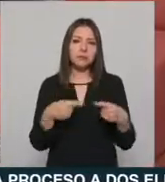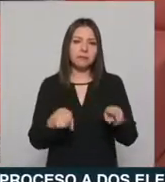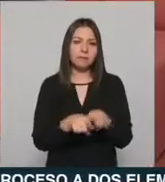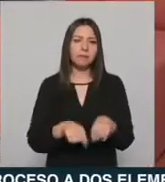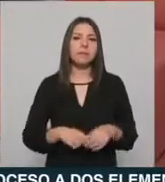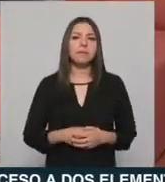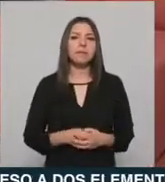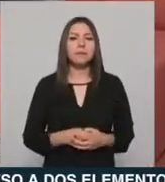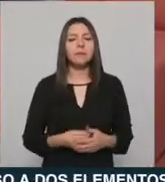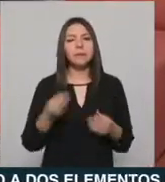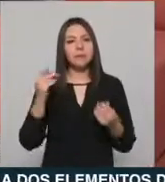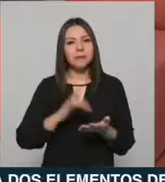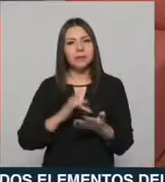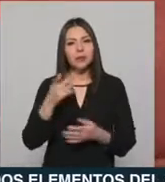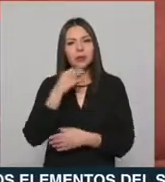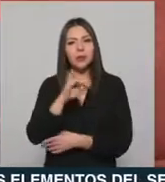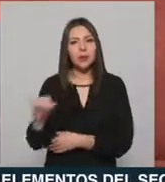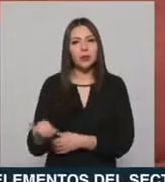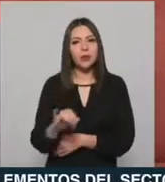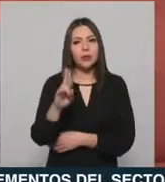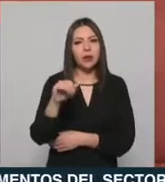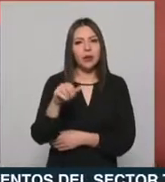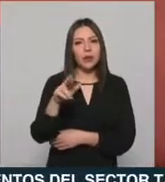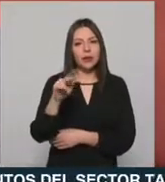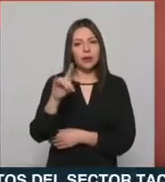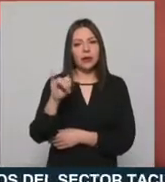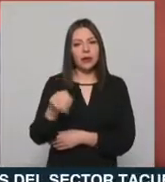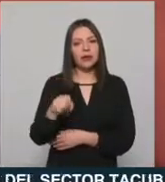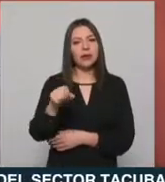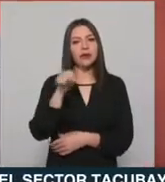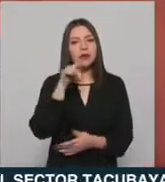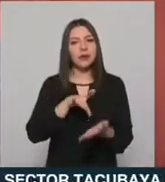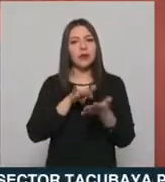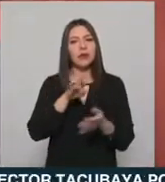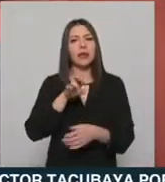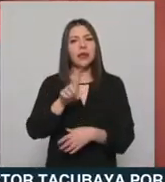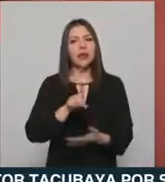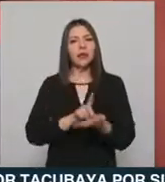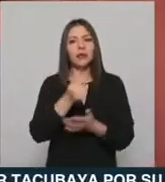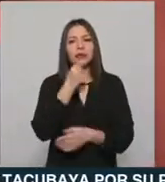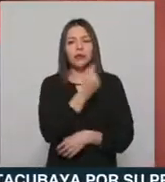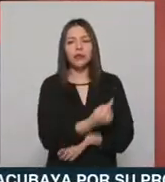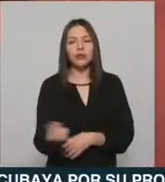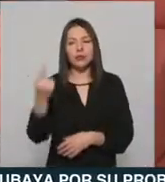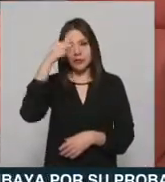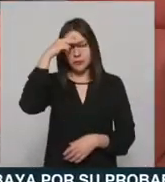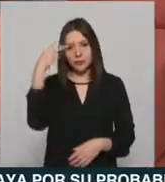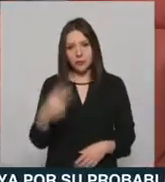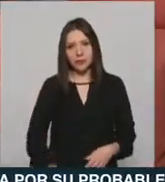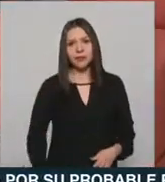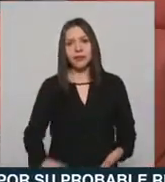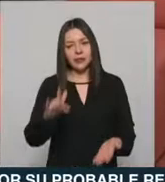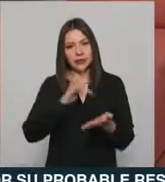mañana, Juan Martín Pérez García, director ejecutivo del REDIM, Red por los Derechos de la Infancia en México. Muchísimas gracias, interesante